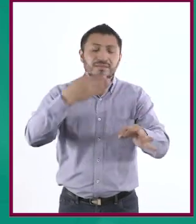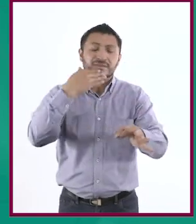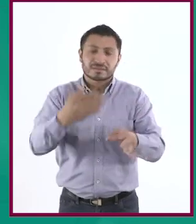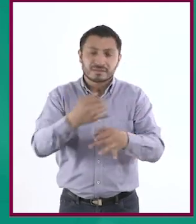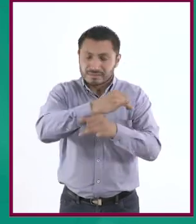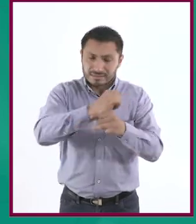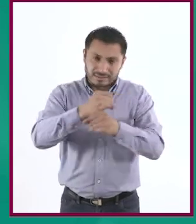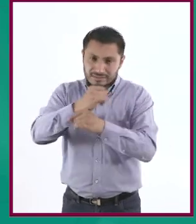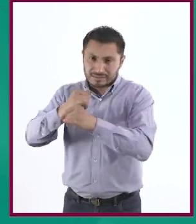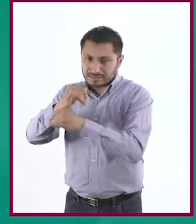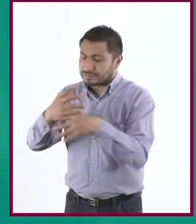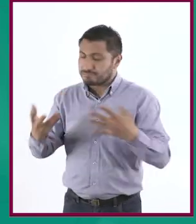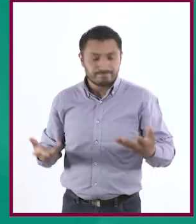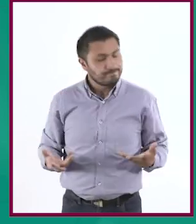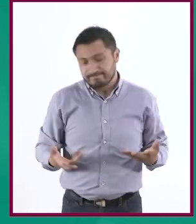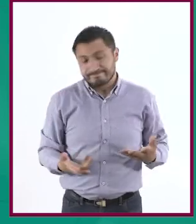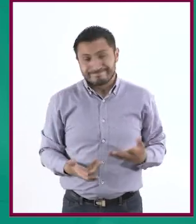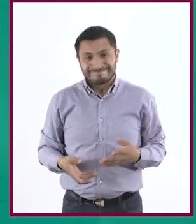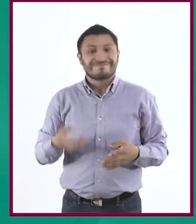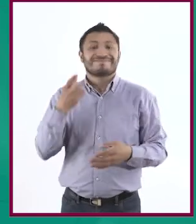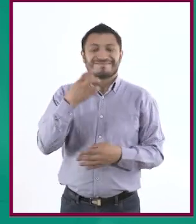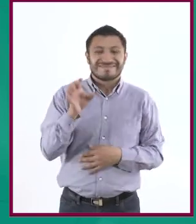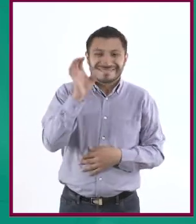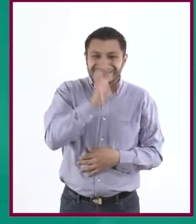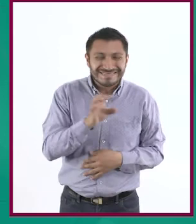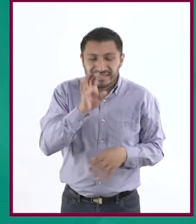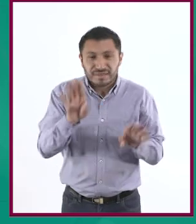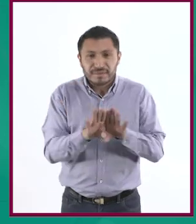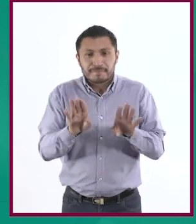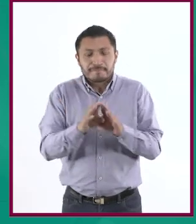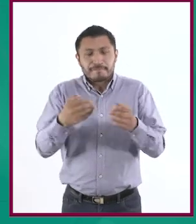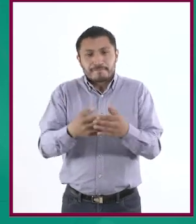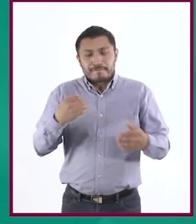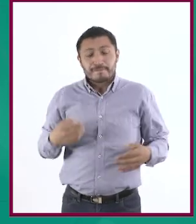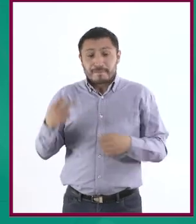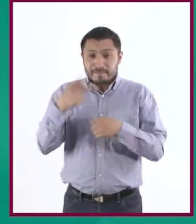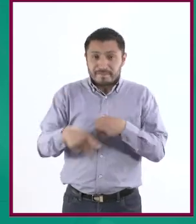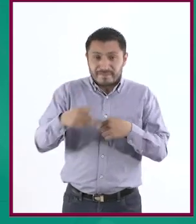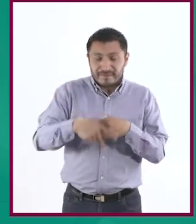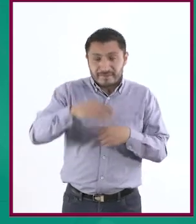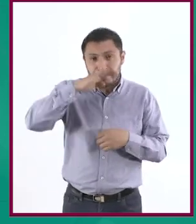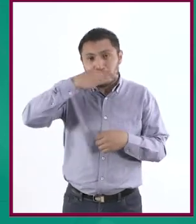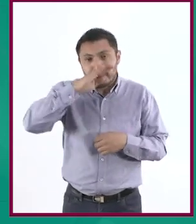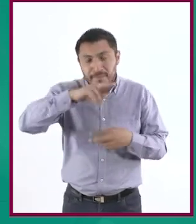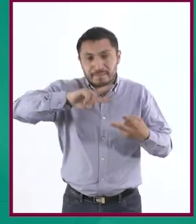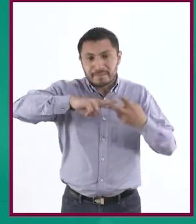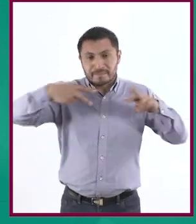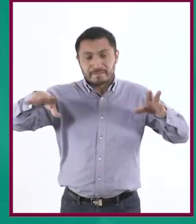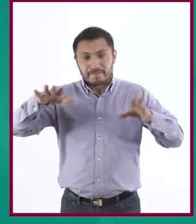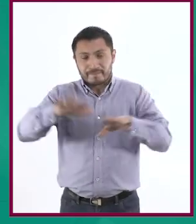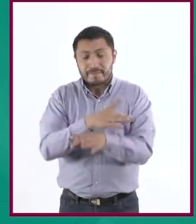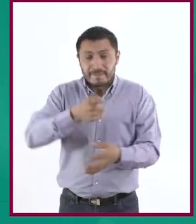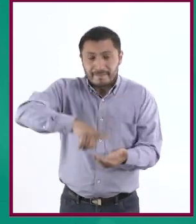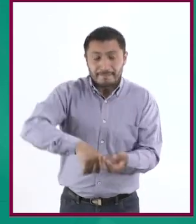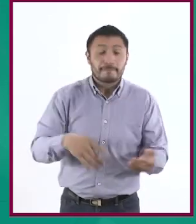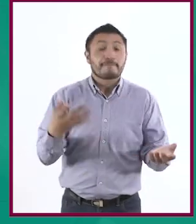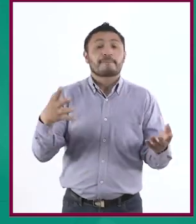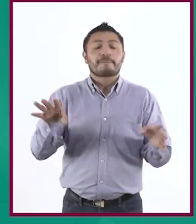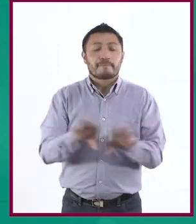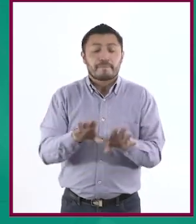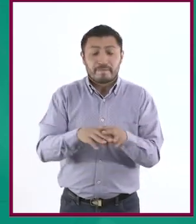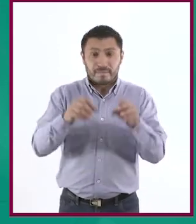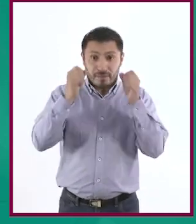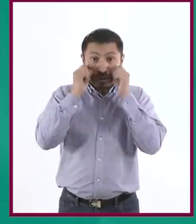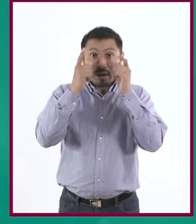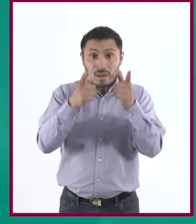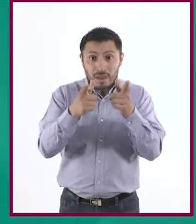suficientemente investigados. Curiosamente, fue a partir del riesgo del maíz transgénico que hubo como un despertar en